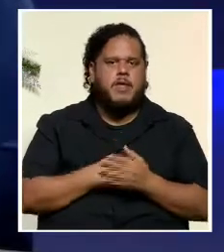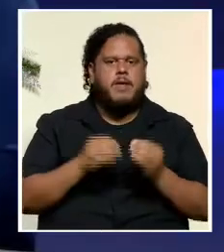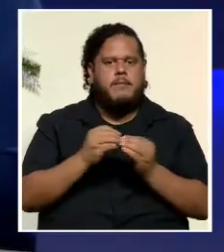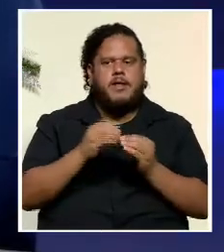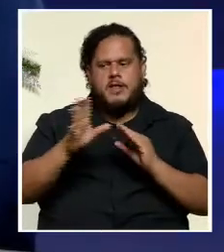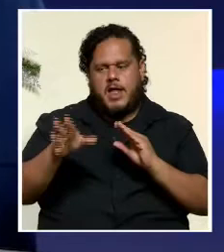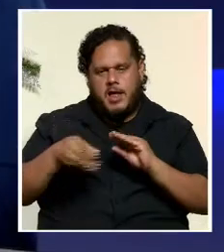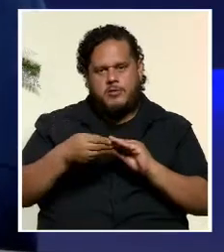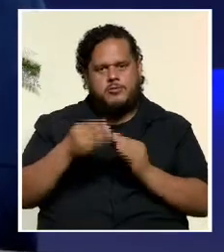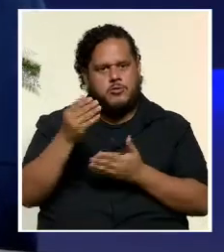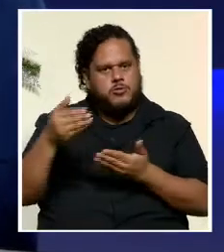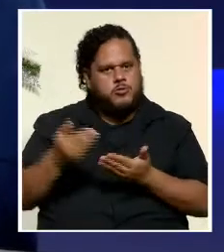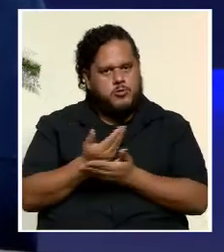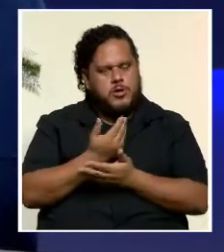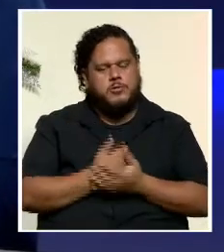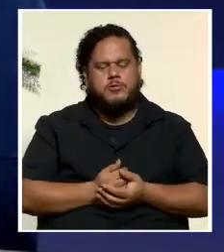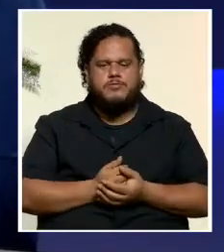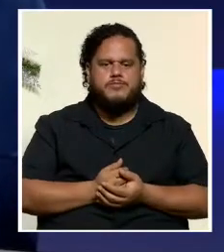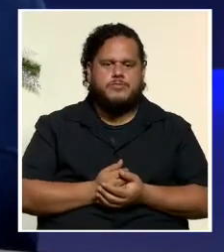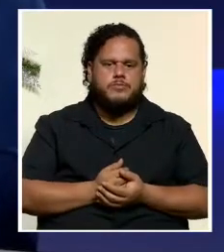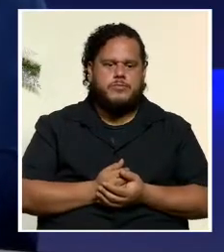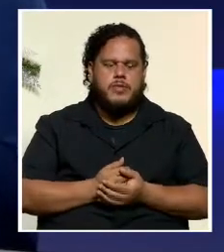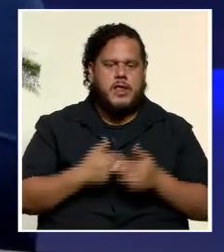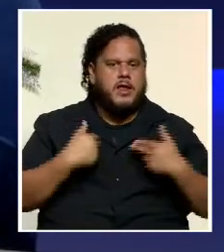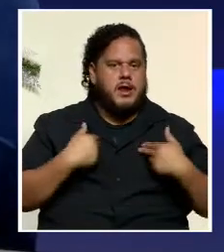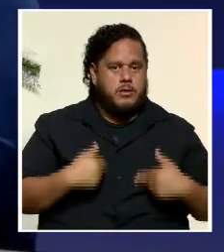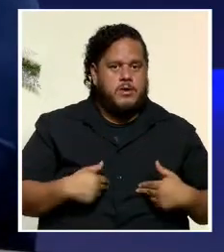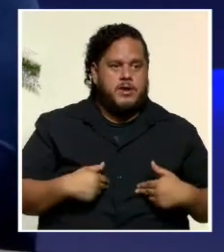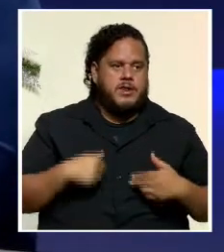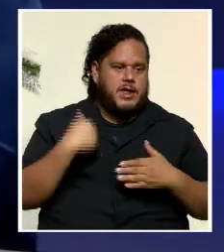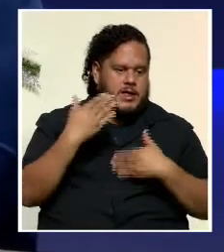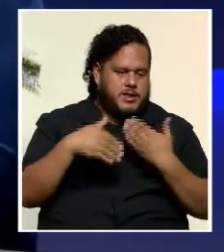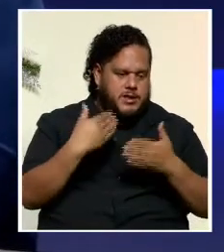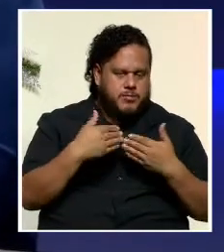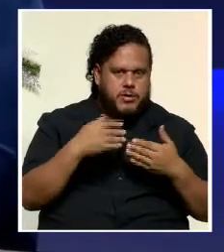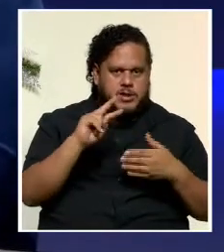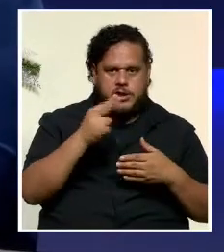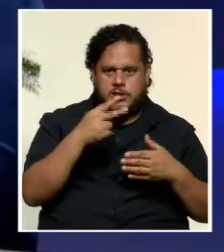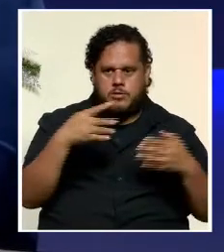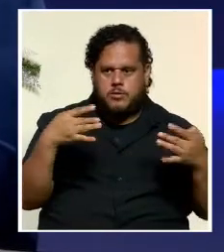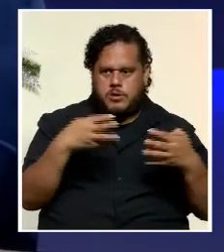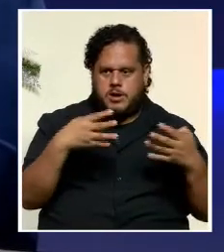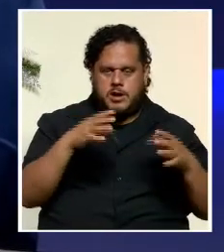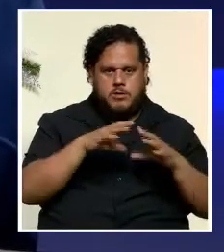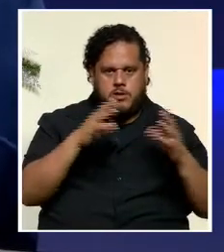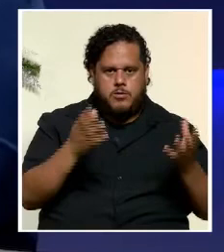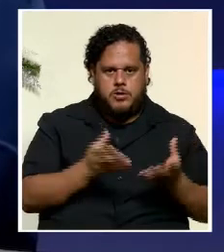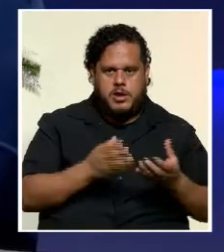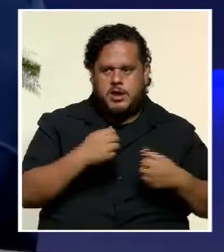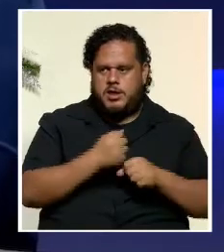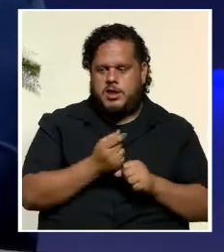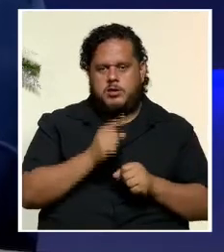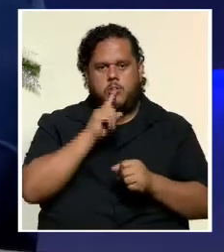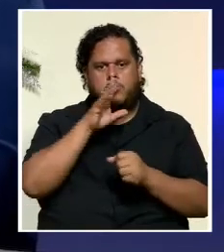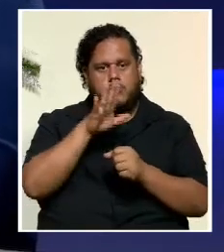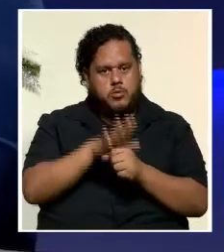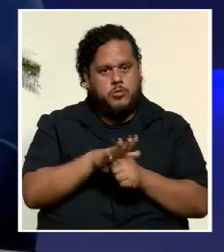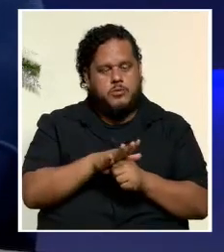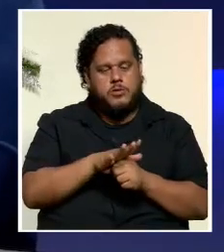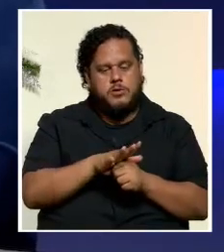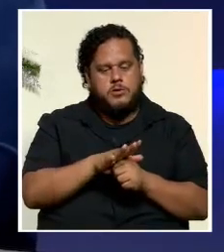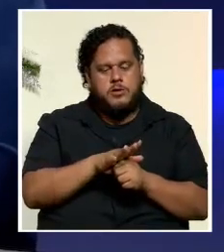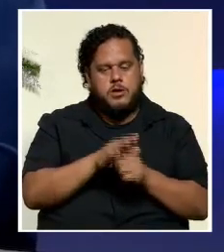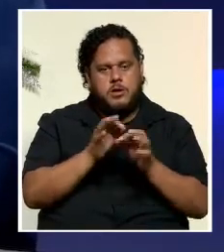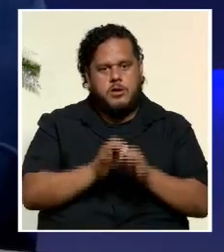nuevos, ¿verdad? La humanidad después de la Segunda Guerra Mundial, como usted sabe, hizo unos compromisos